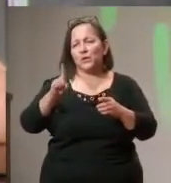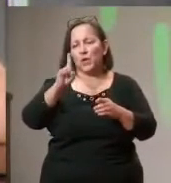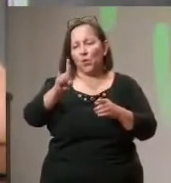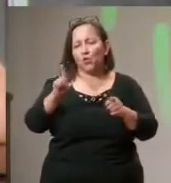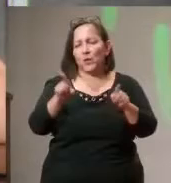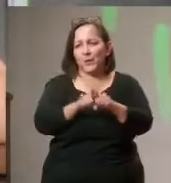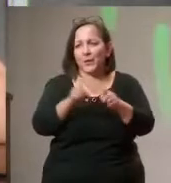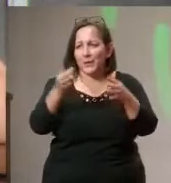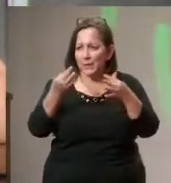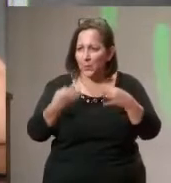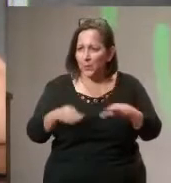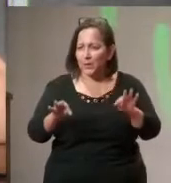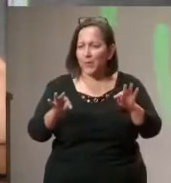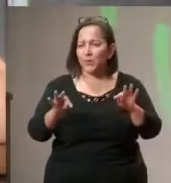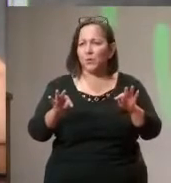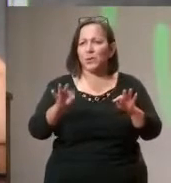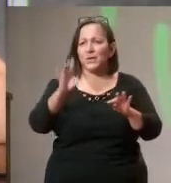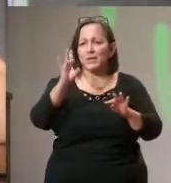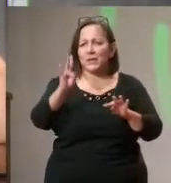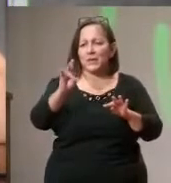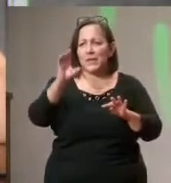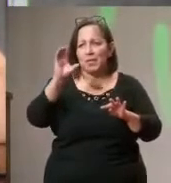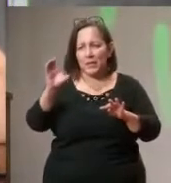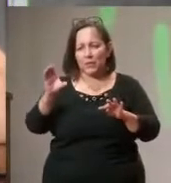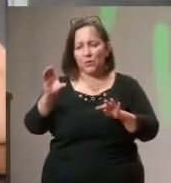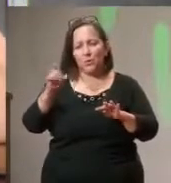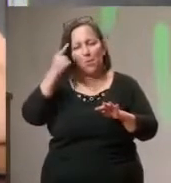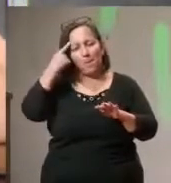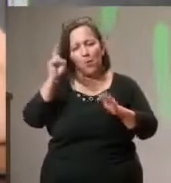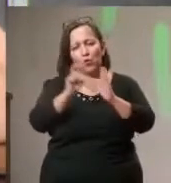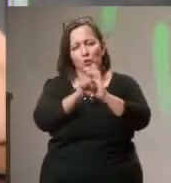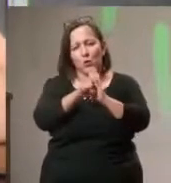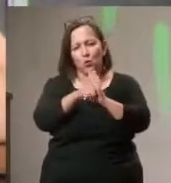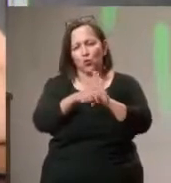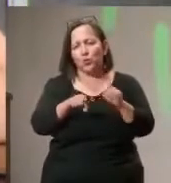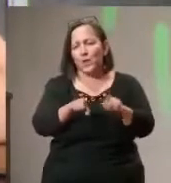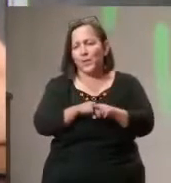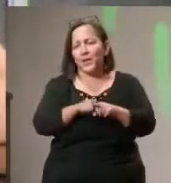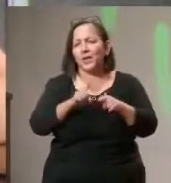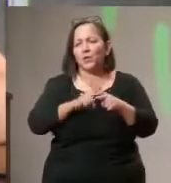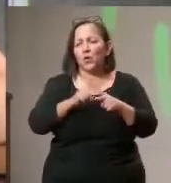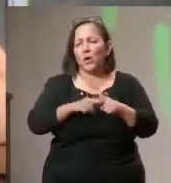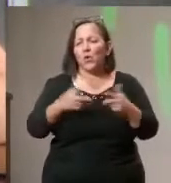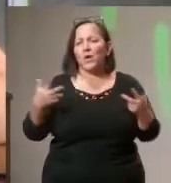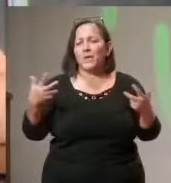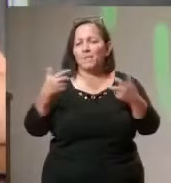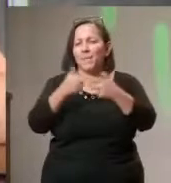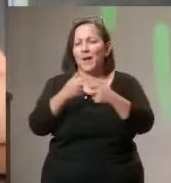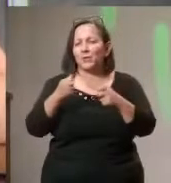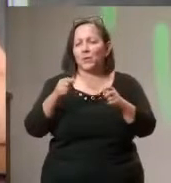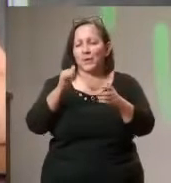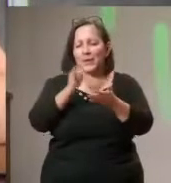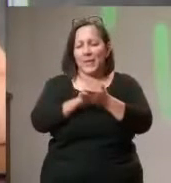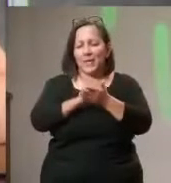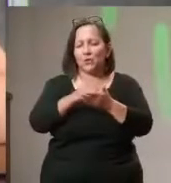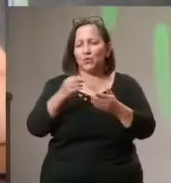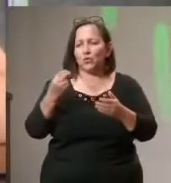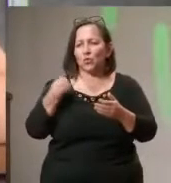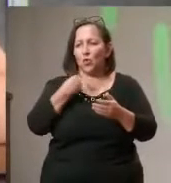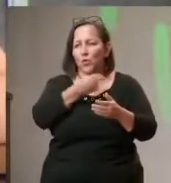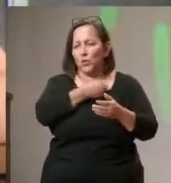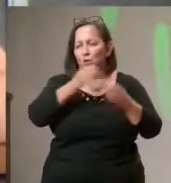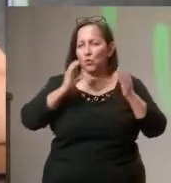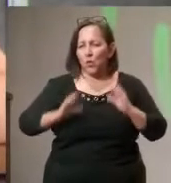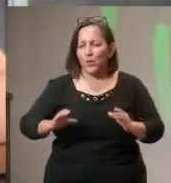estamos tratando 700 litros segundo, ¿verdad? ¿Qué impacto tiene eso en nuestros cuerpos receptores? Bueno, estamos